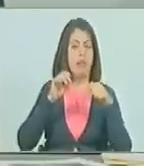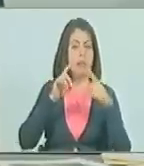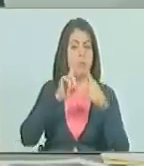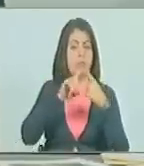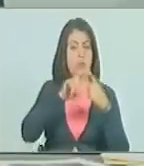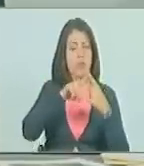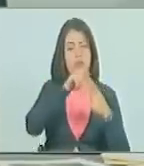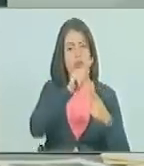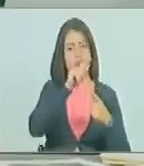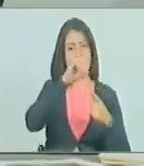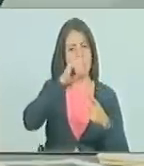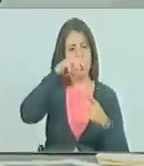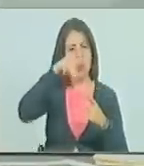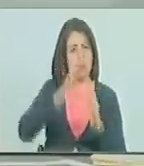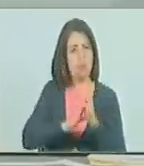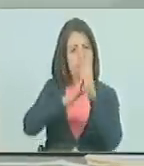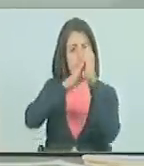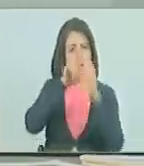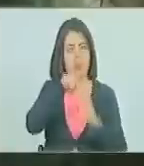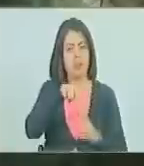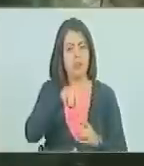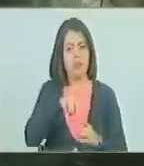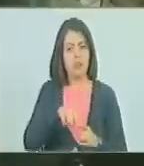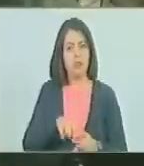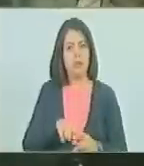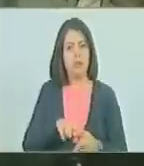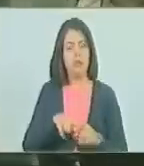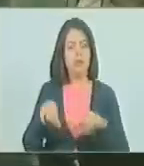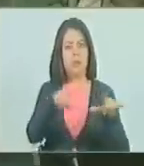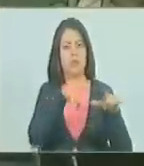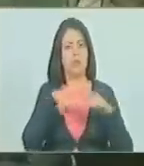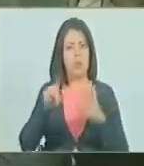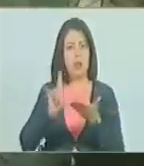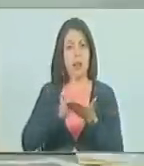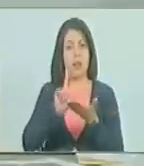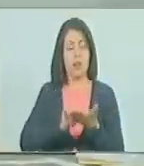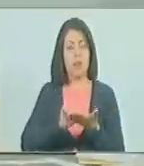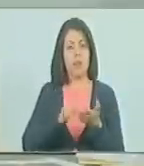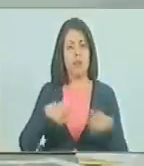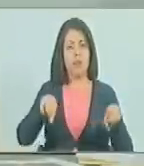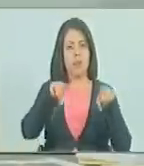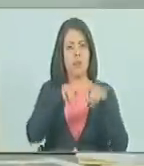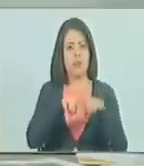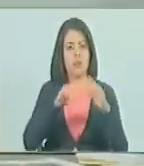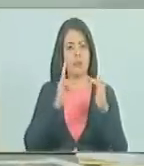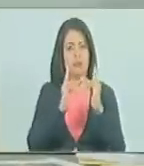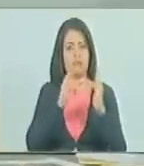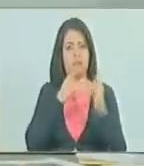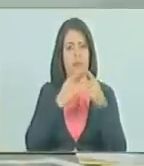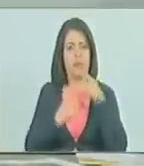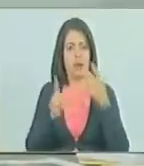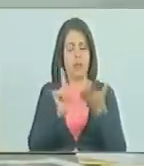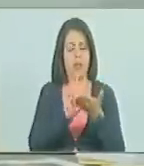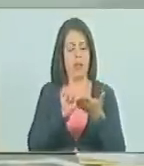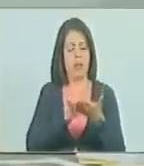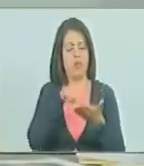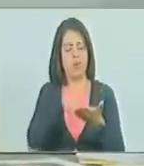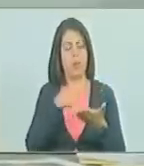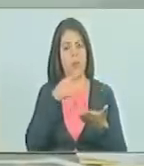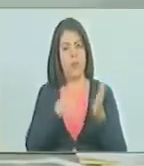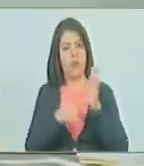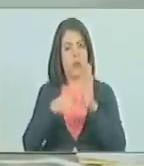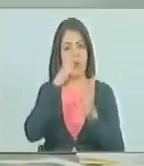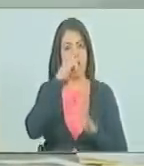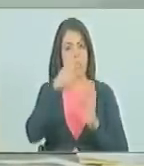Bolton, aquel libro que se llama La habitación donde sucedió. Señala en este libro John Bolton, publicado